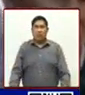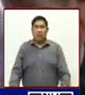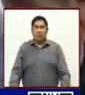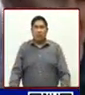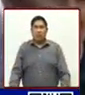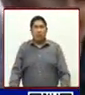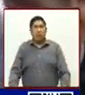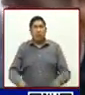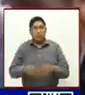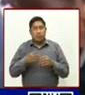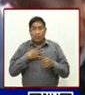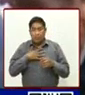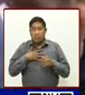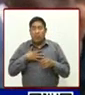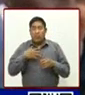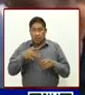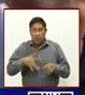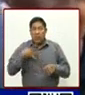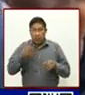Siento que mi hija está viva.